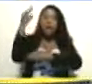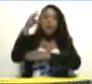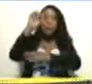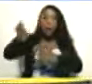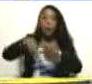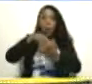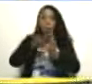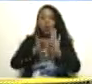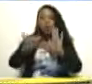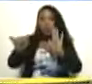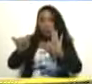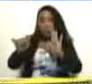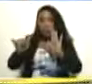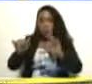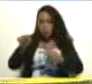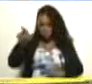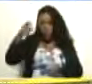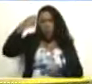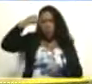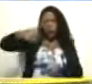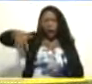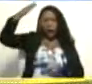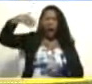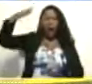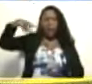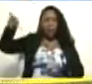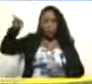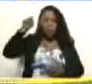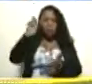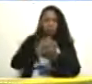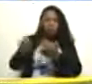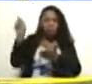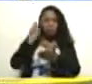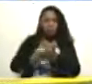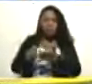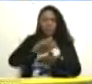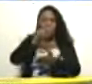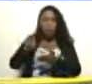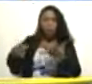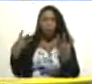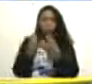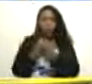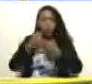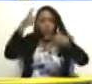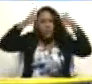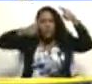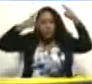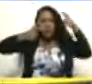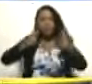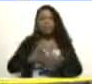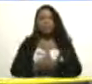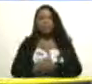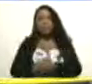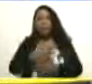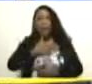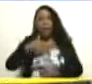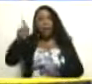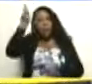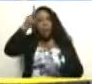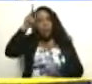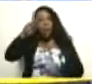Constituyente. Doctor Escarrá, usted lo recuerda que fue redactor de esa pregunta junto al comandante Chávez. Querido profesor,